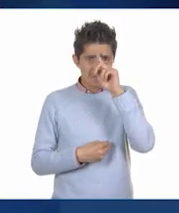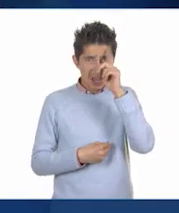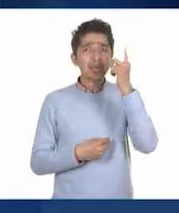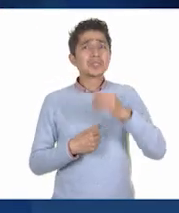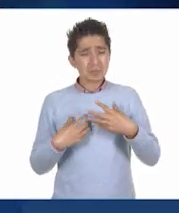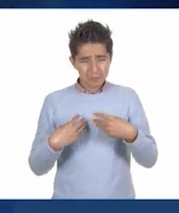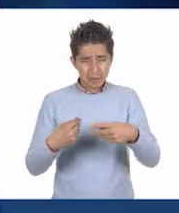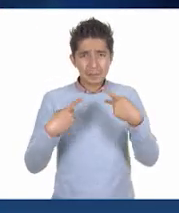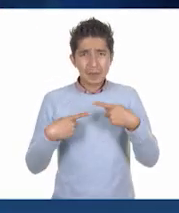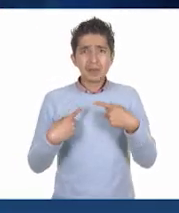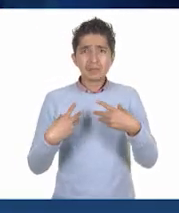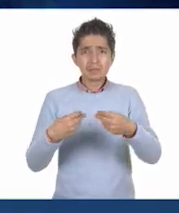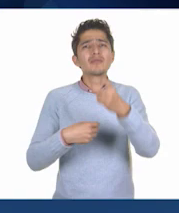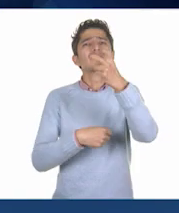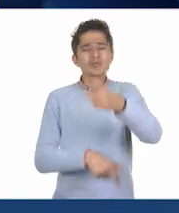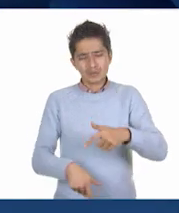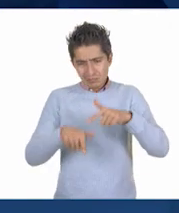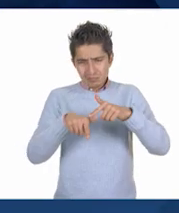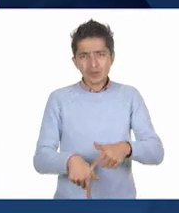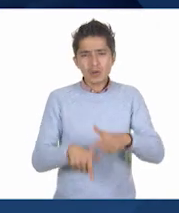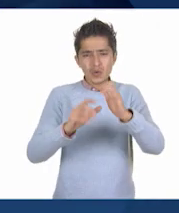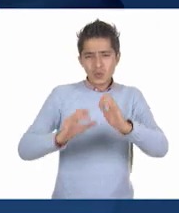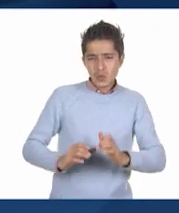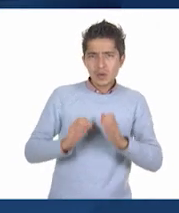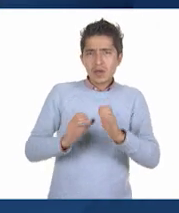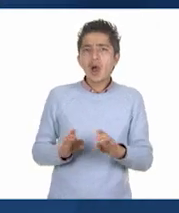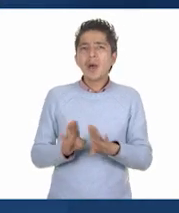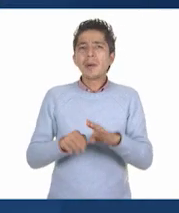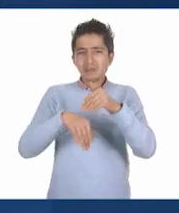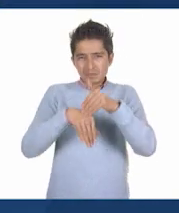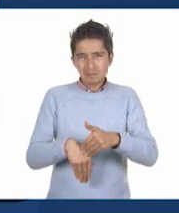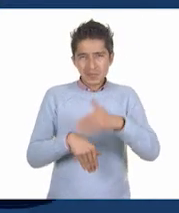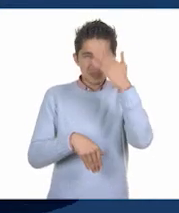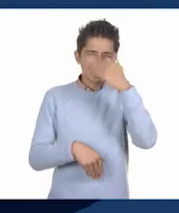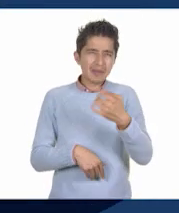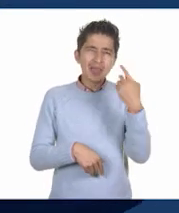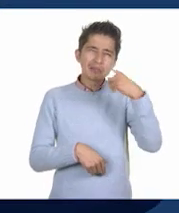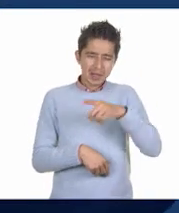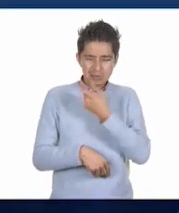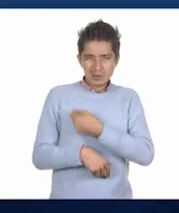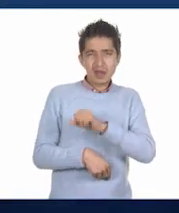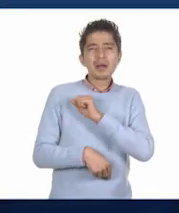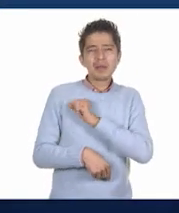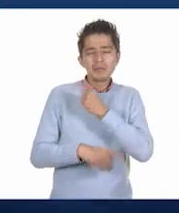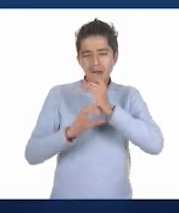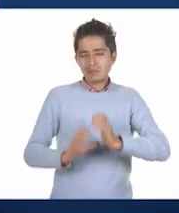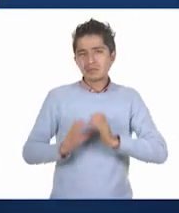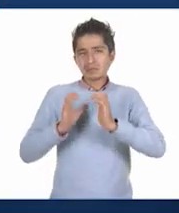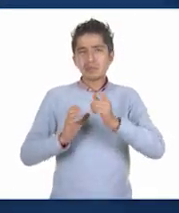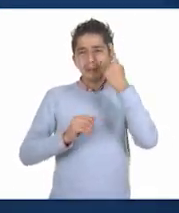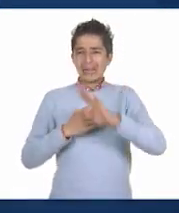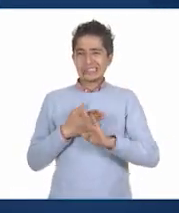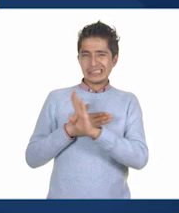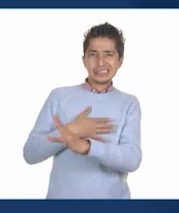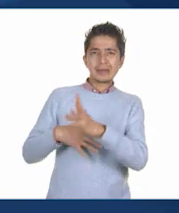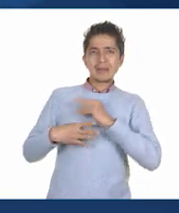personas. Por eso hay que continuar cuidándonos siguiendo las buenas prácticas que ya todos conocemos para evitar contagiarnos.